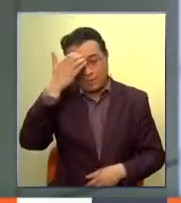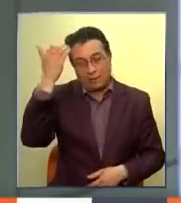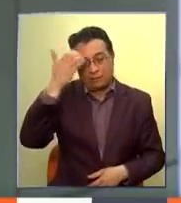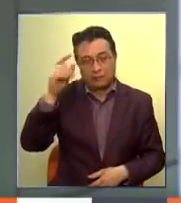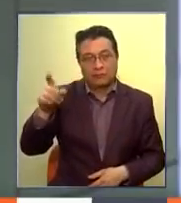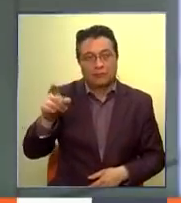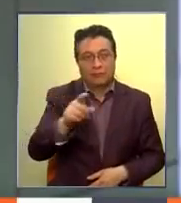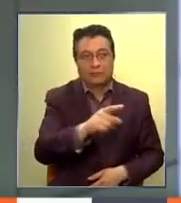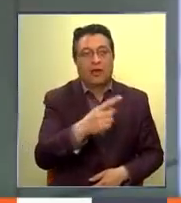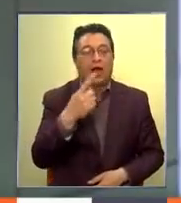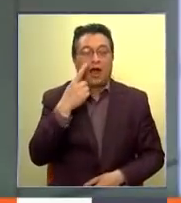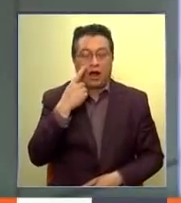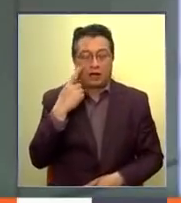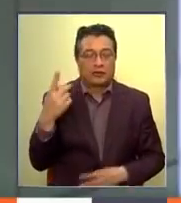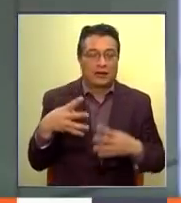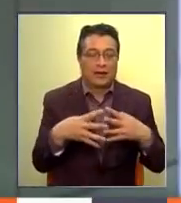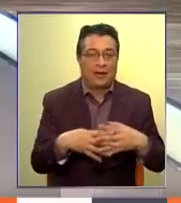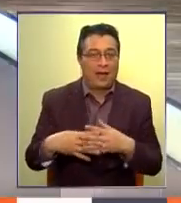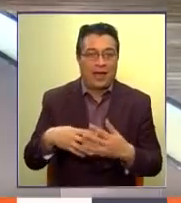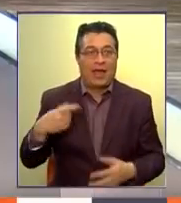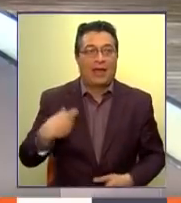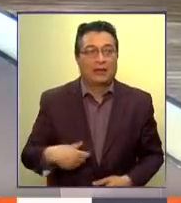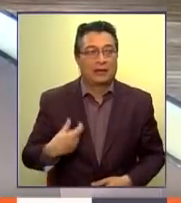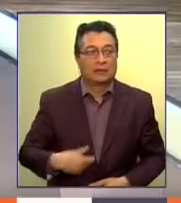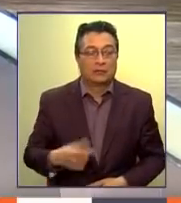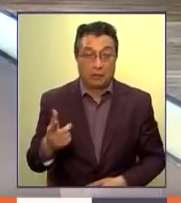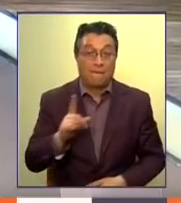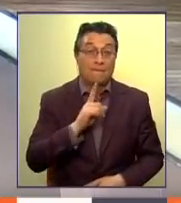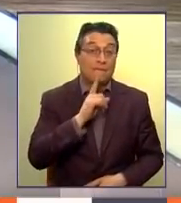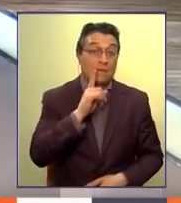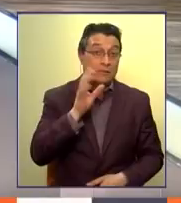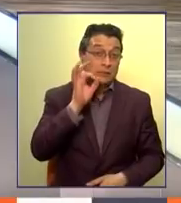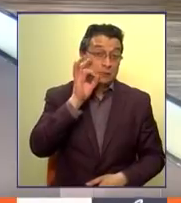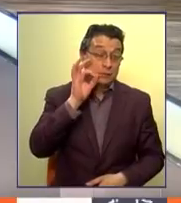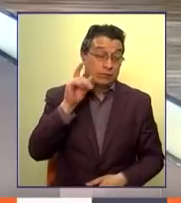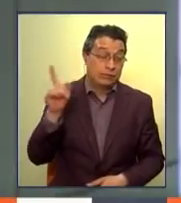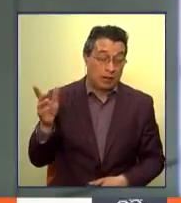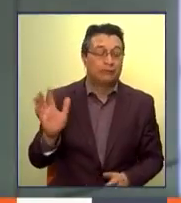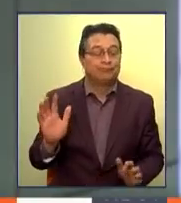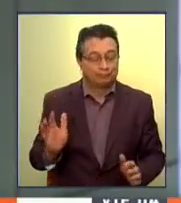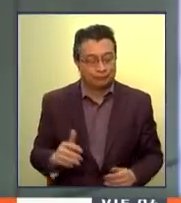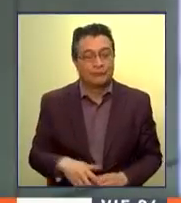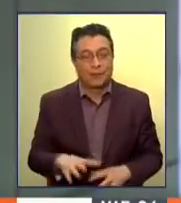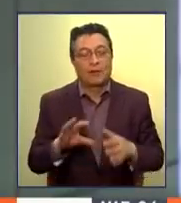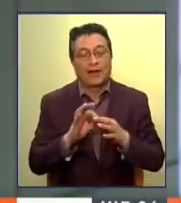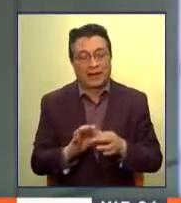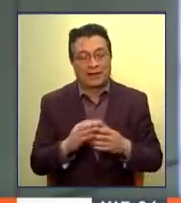varias artistas más en Estados Unidos. Con la creme de la creme, Hollywood. La creme de la creme, exacto. Muchas gracias, Natalia. Nos vemos, buenas noches.